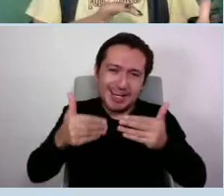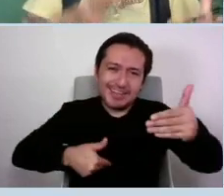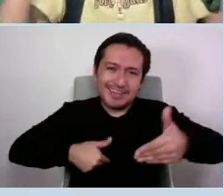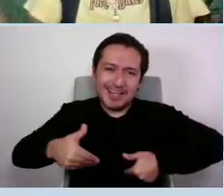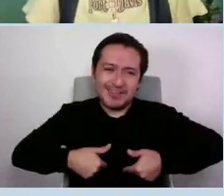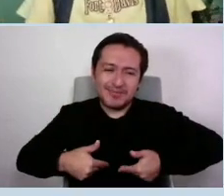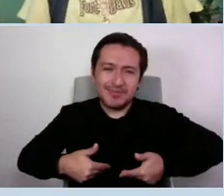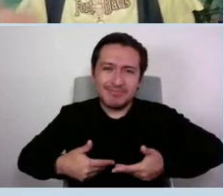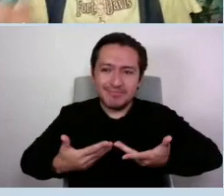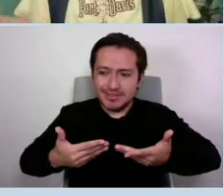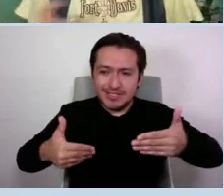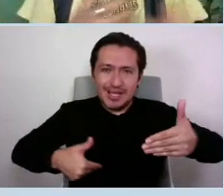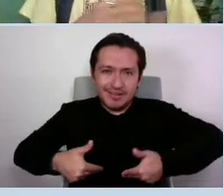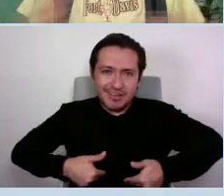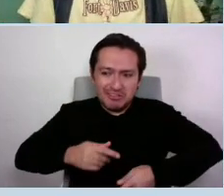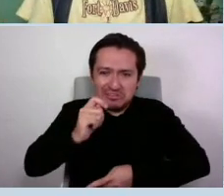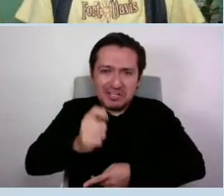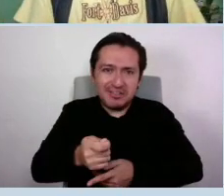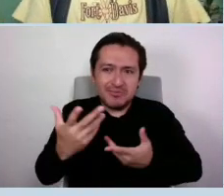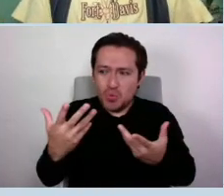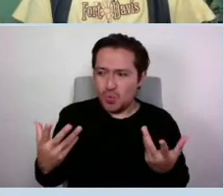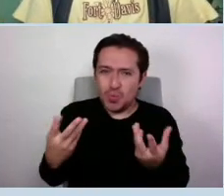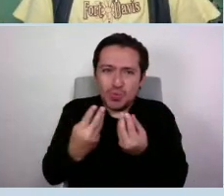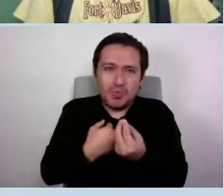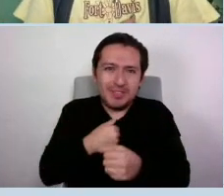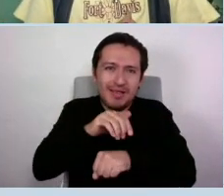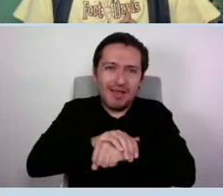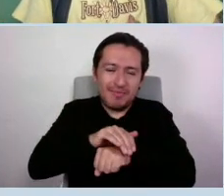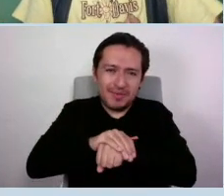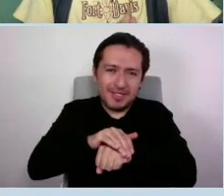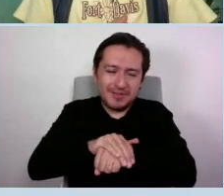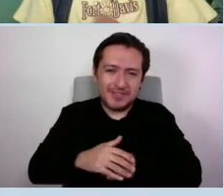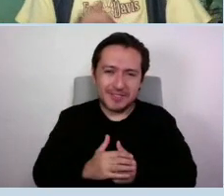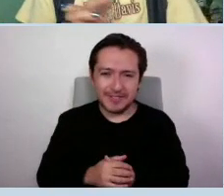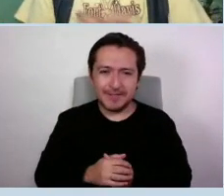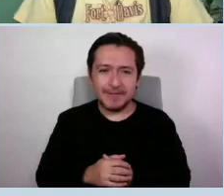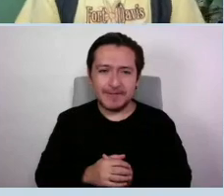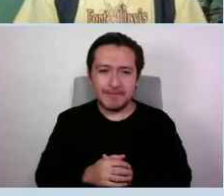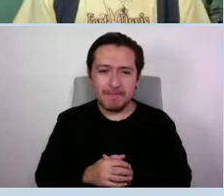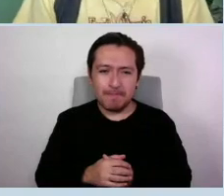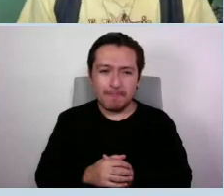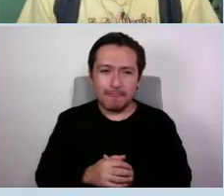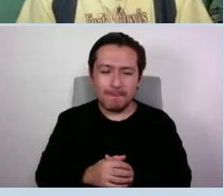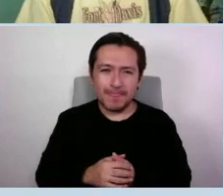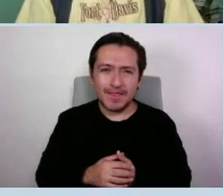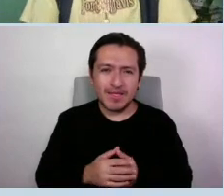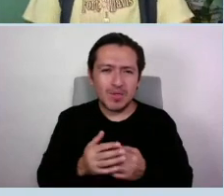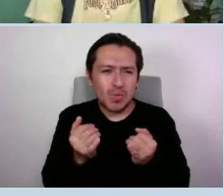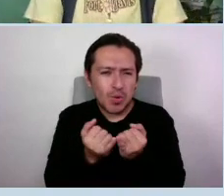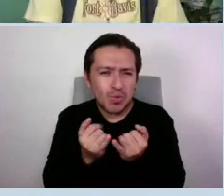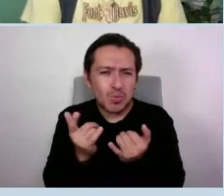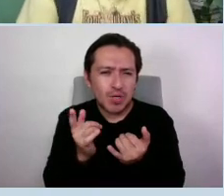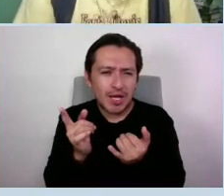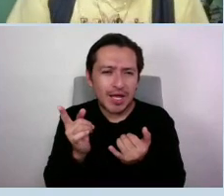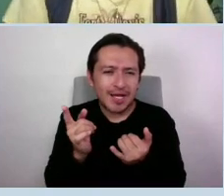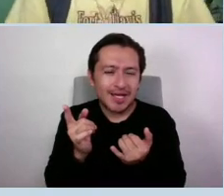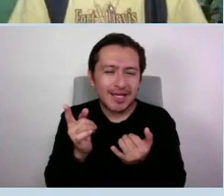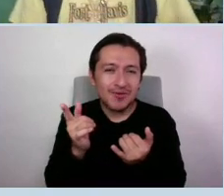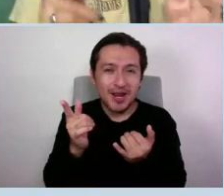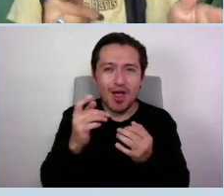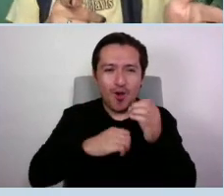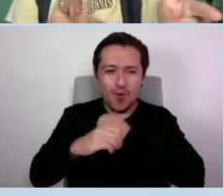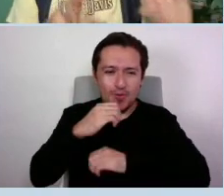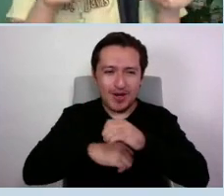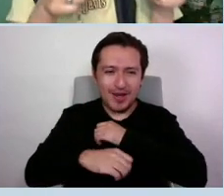teatro se hizo estar con mis amigas prácticamente también estaba yo en el montaje de teoría butterfly en una de nuestras temporadas que